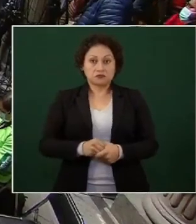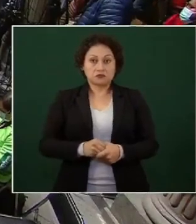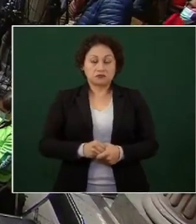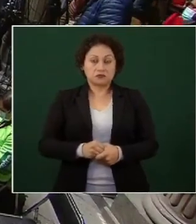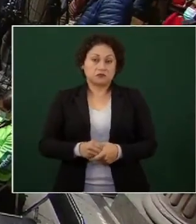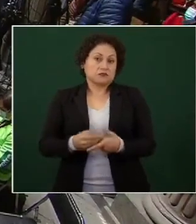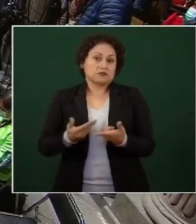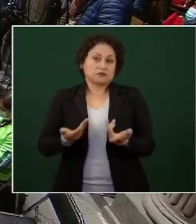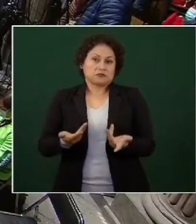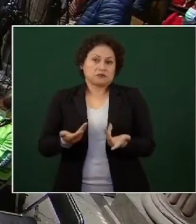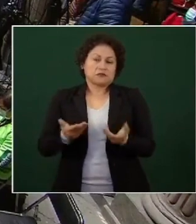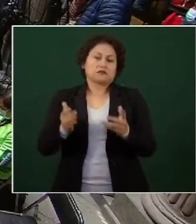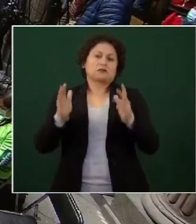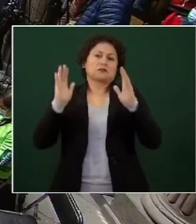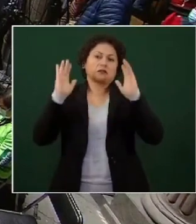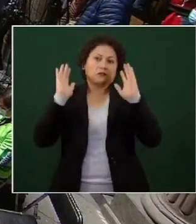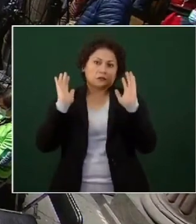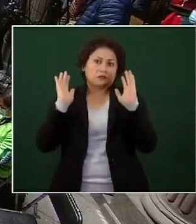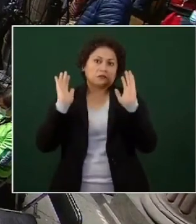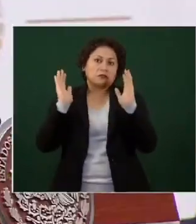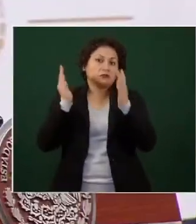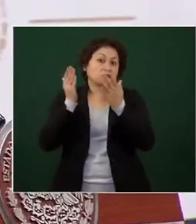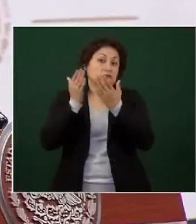No lo descartemos.